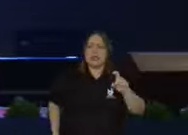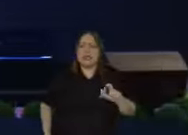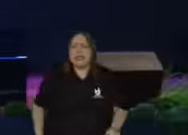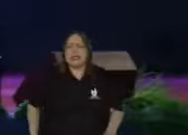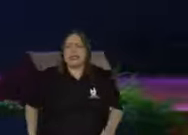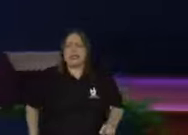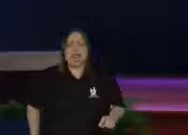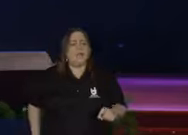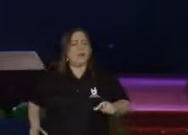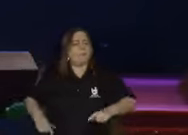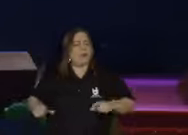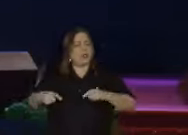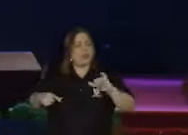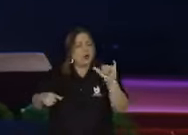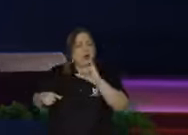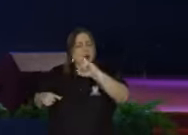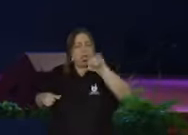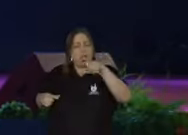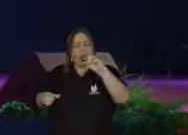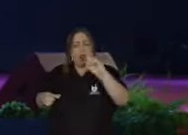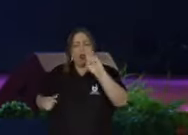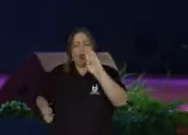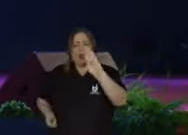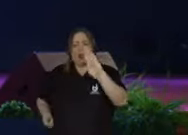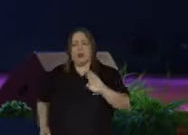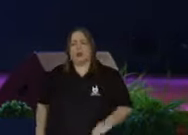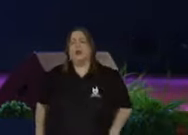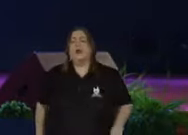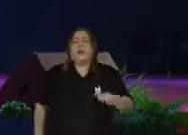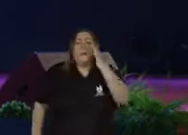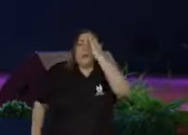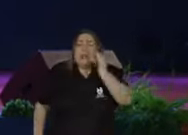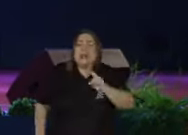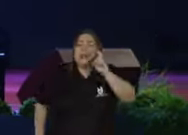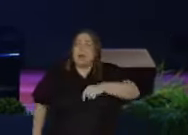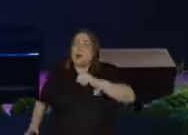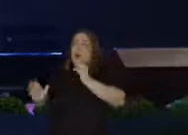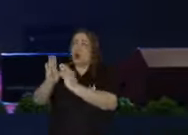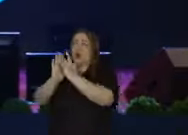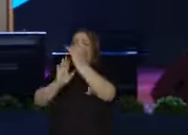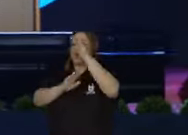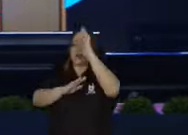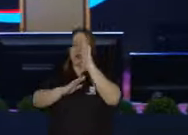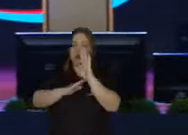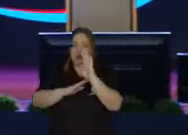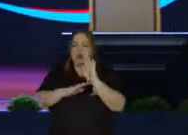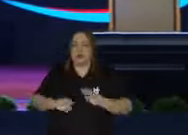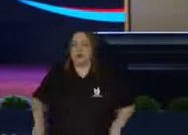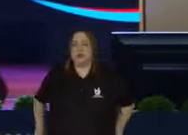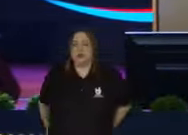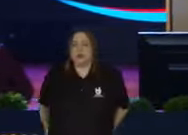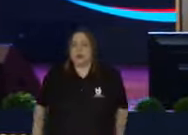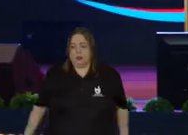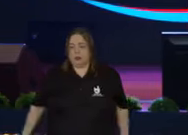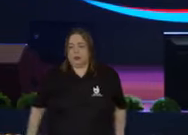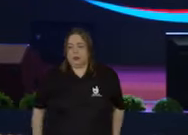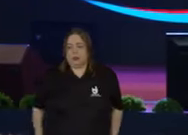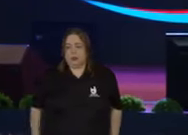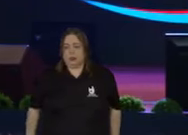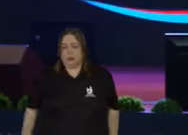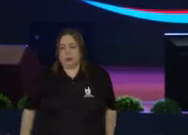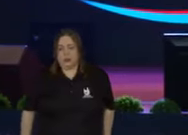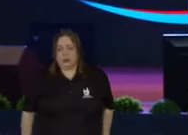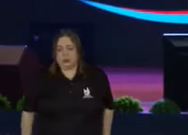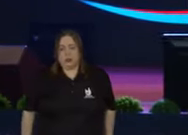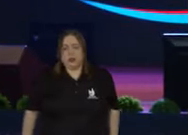¿por qué no nos pasaría lo malo? Oh, seguimos glorificando a Dios. Y eso que tenía amigos, que con los